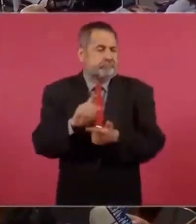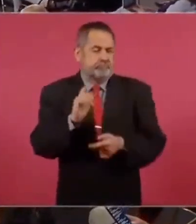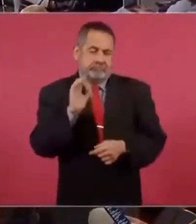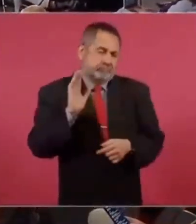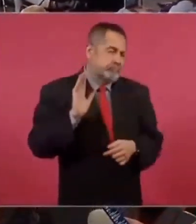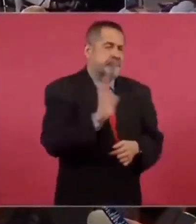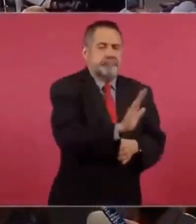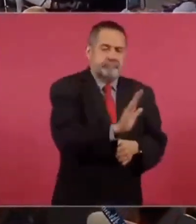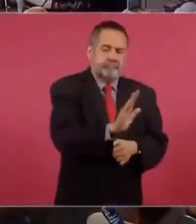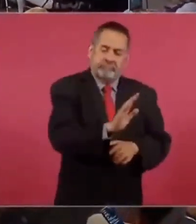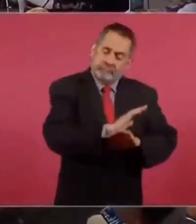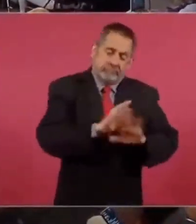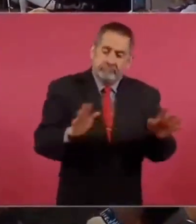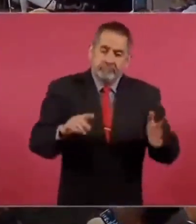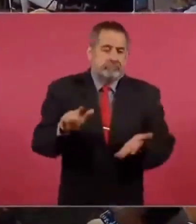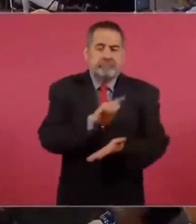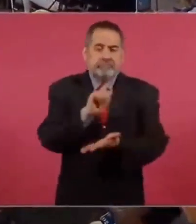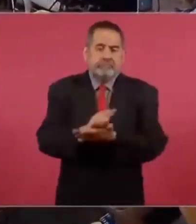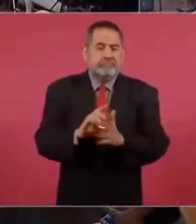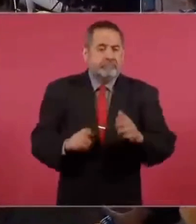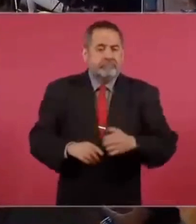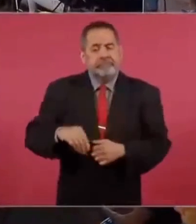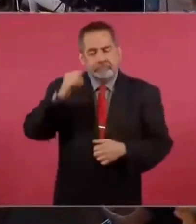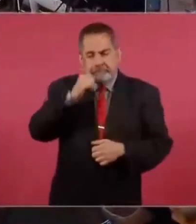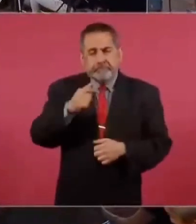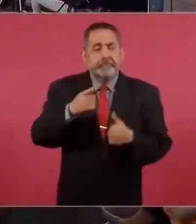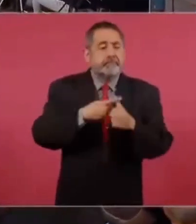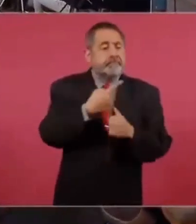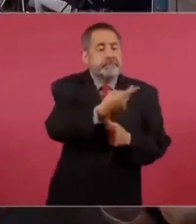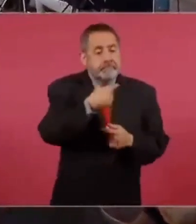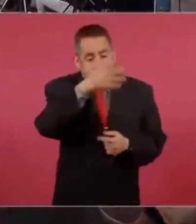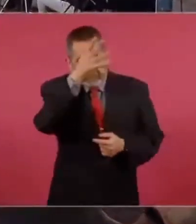de la ley. Se busca siempre el acuerdo,